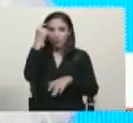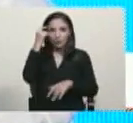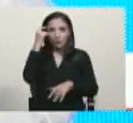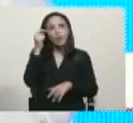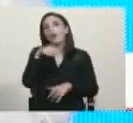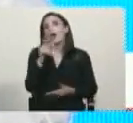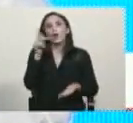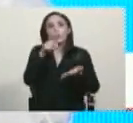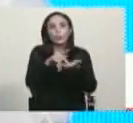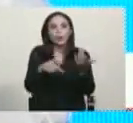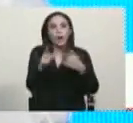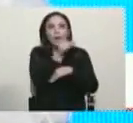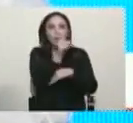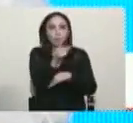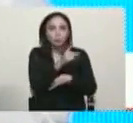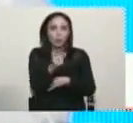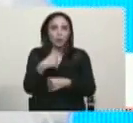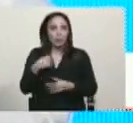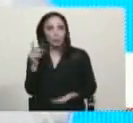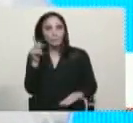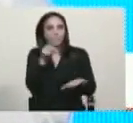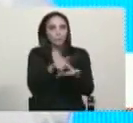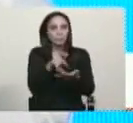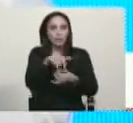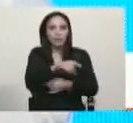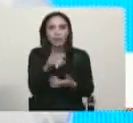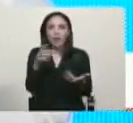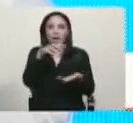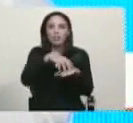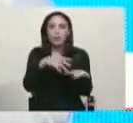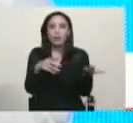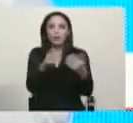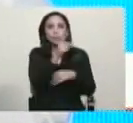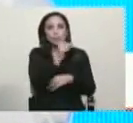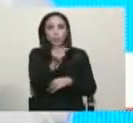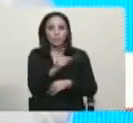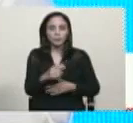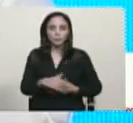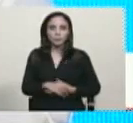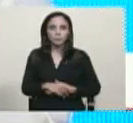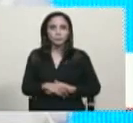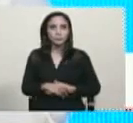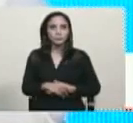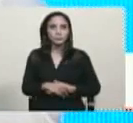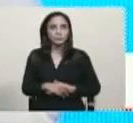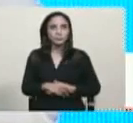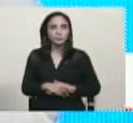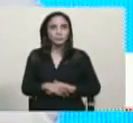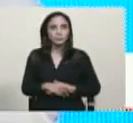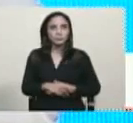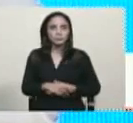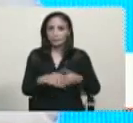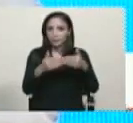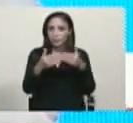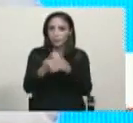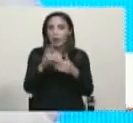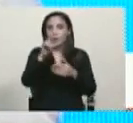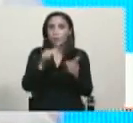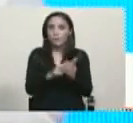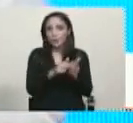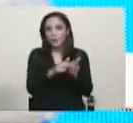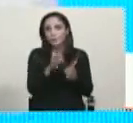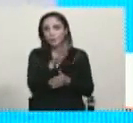Maduro vino al Zulia, se escribirá en la historia. del nuevo periodo